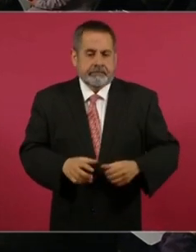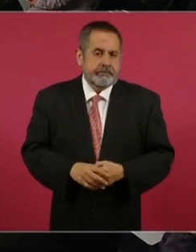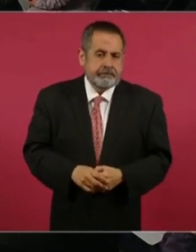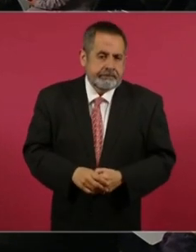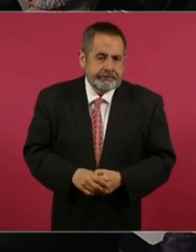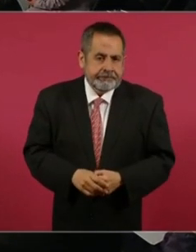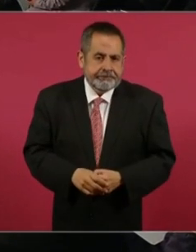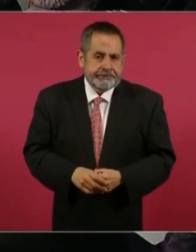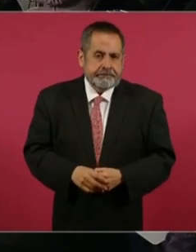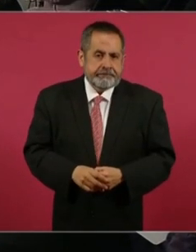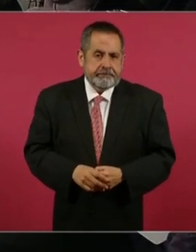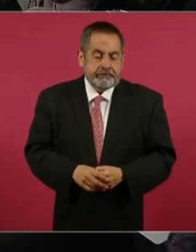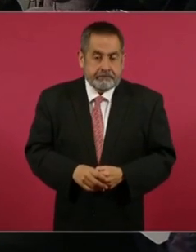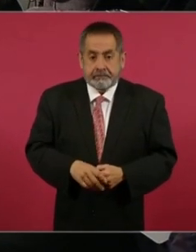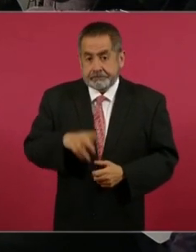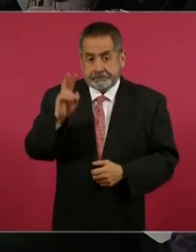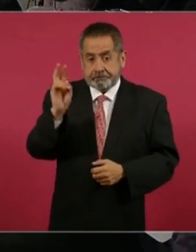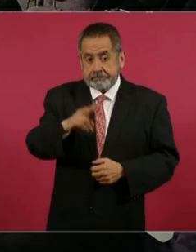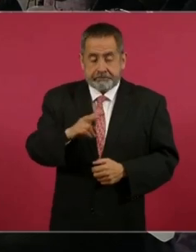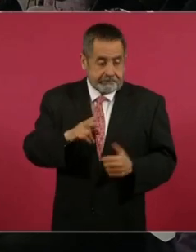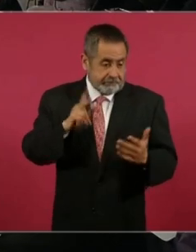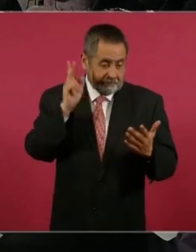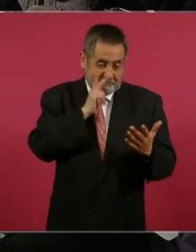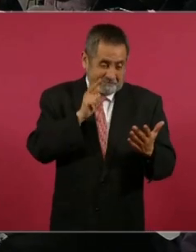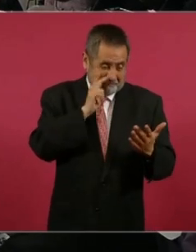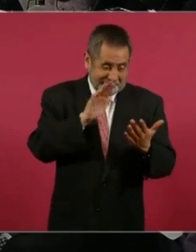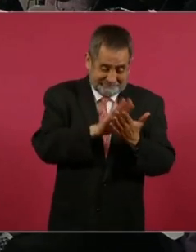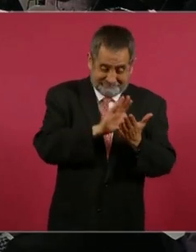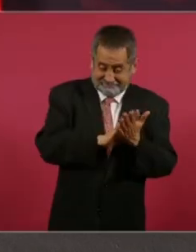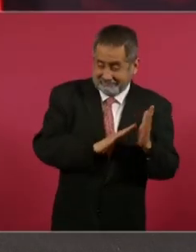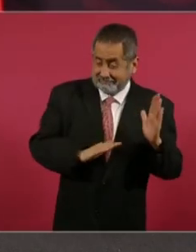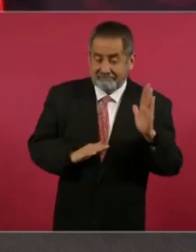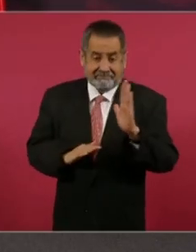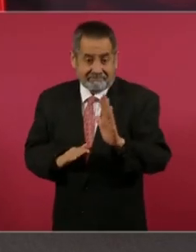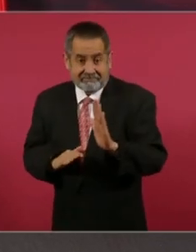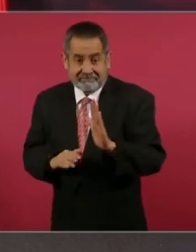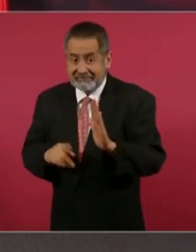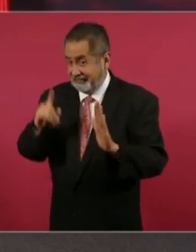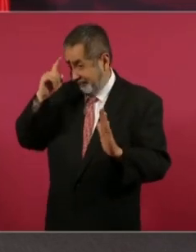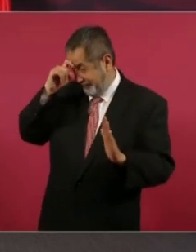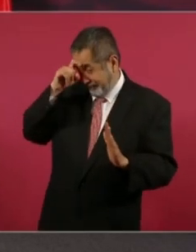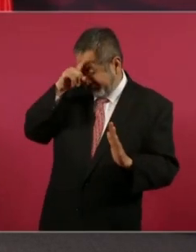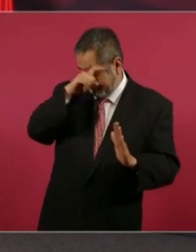Es que es muy difícil tener una prueba documental